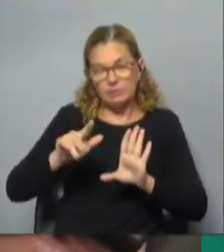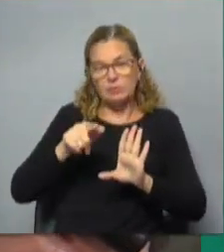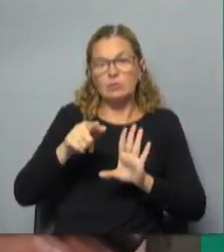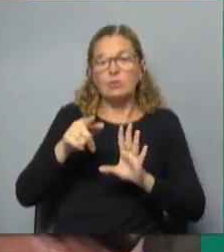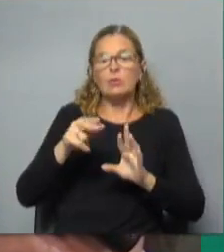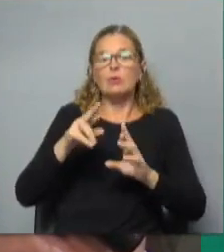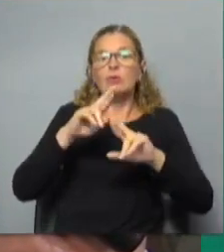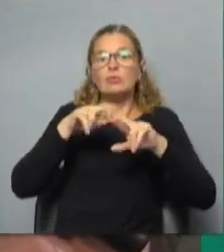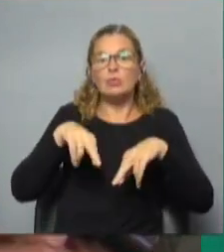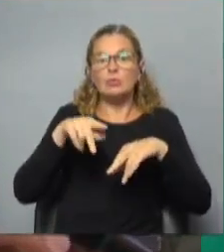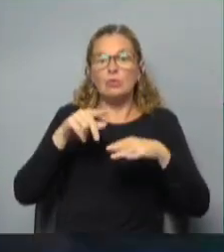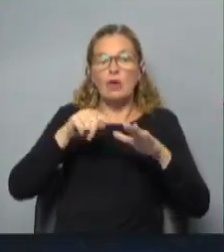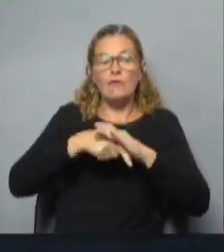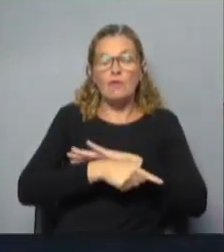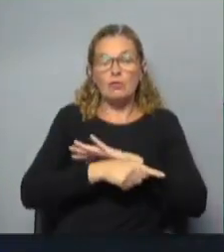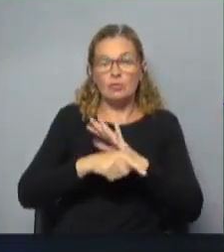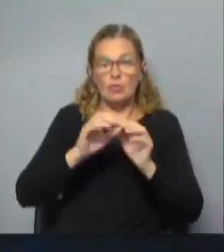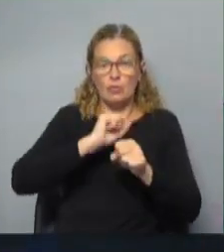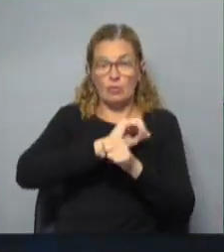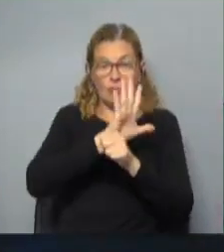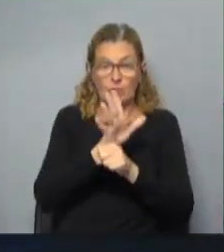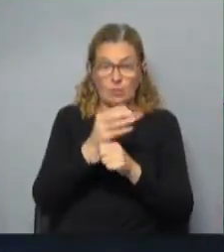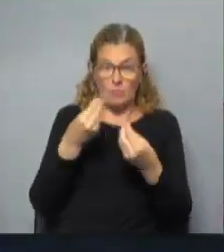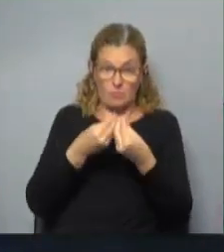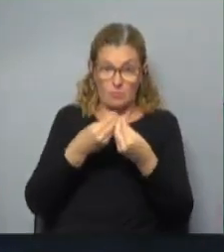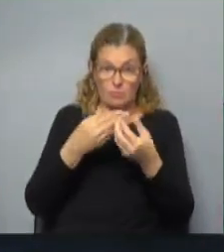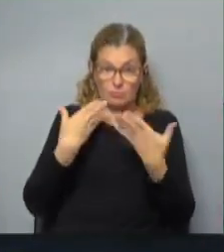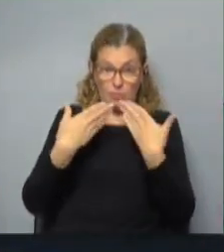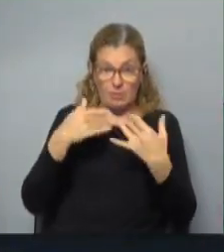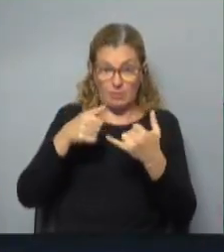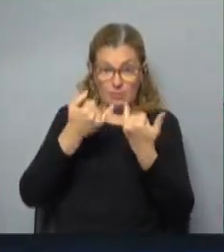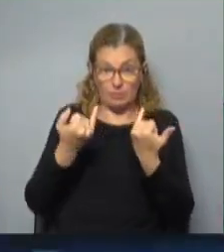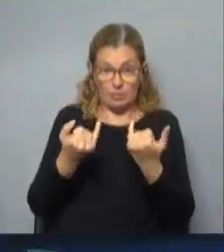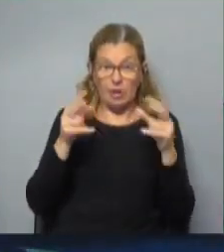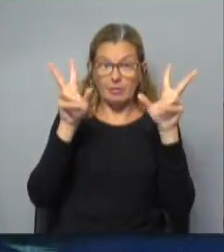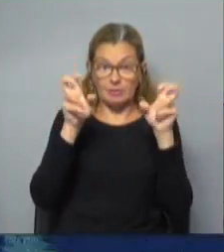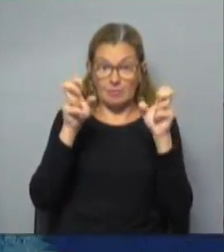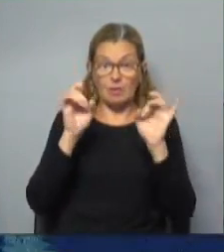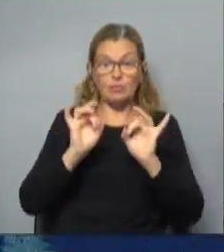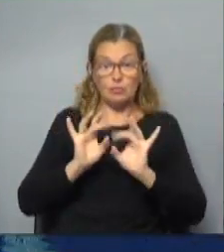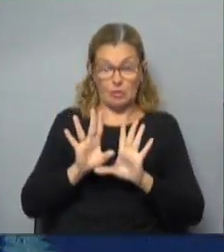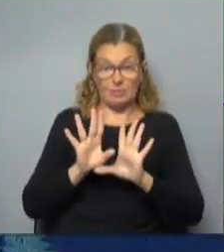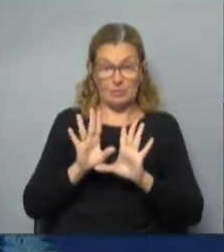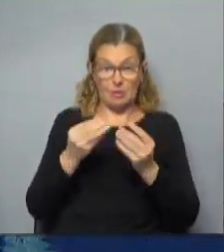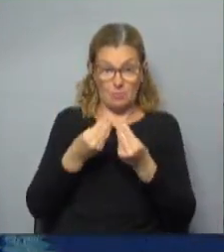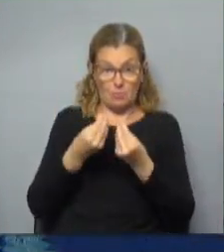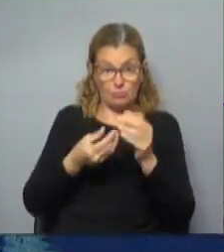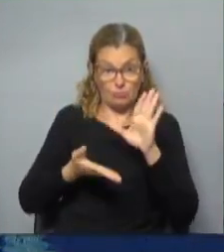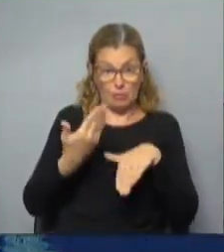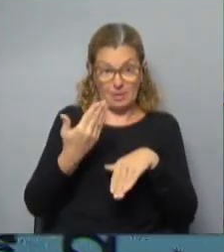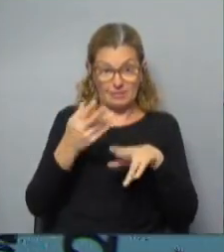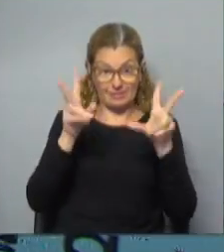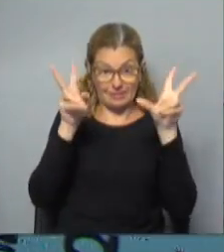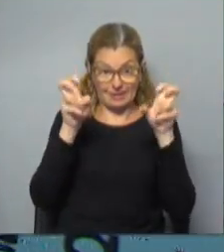sobre el vigente fondo kobe y mucho para hablar en los próximos días son sólo titulares exacto y tenemos mucho más hablando de